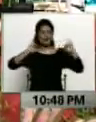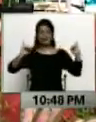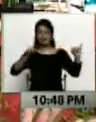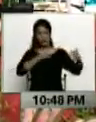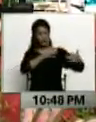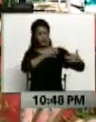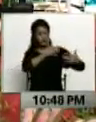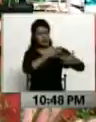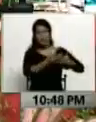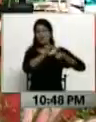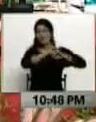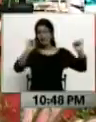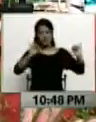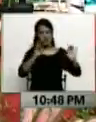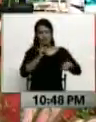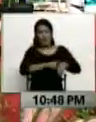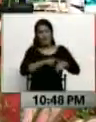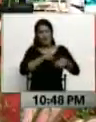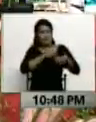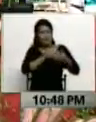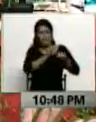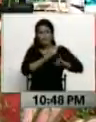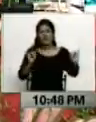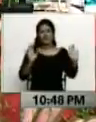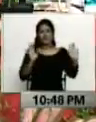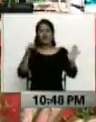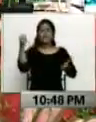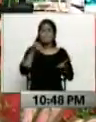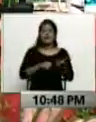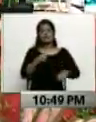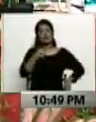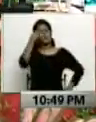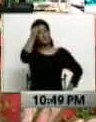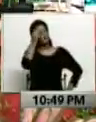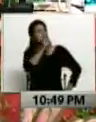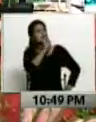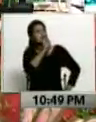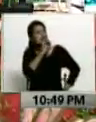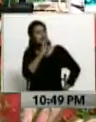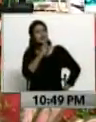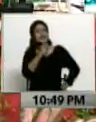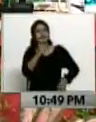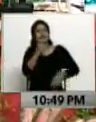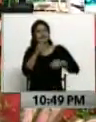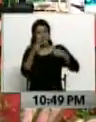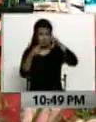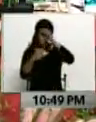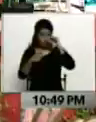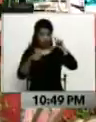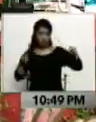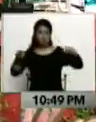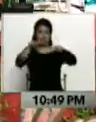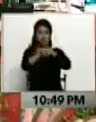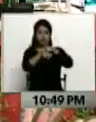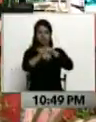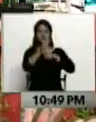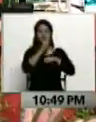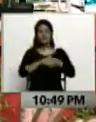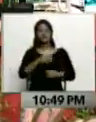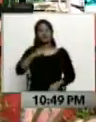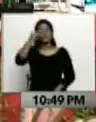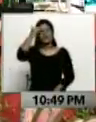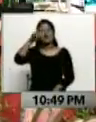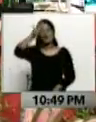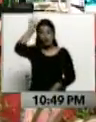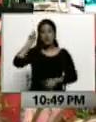día de verdad lo lo lo digo así con desde el corazón quién debería hac Este programa a quién le debería entregar yo siempre